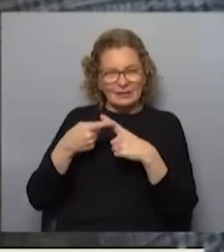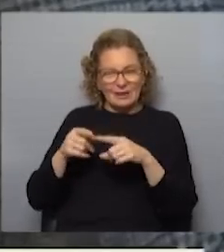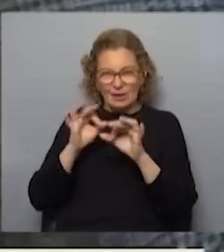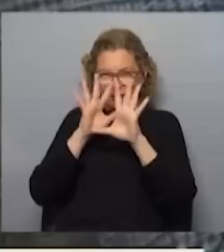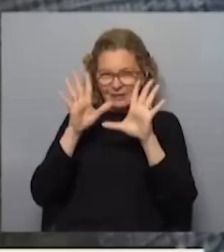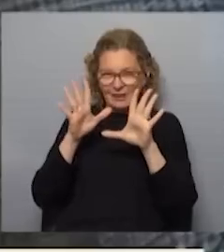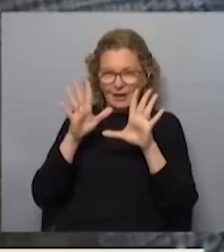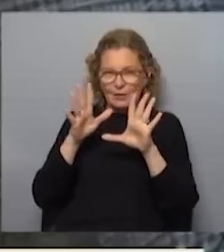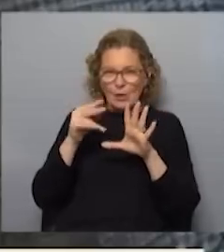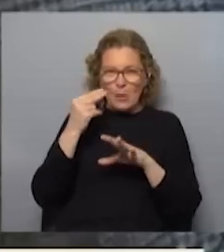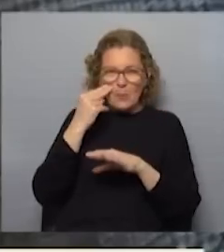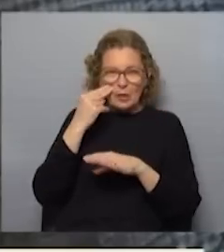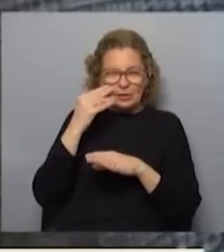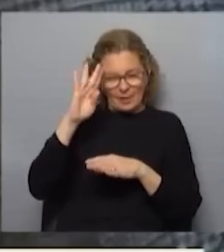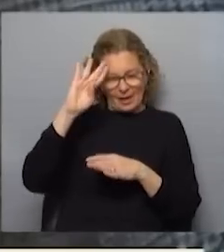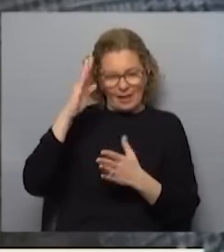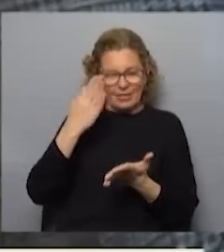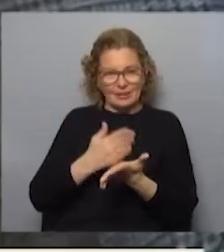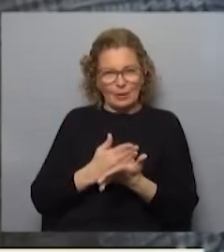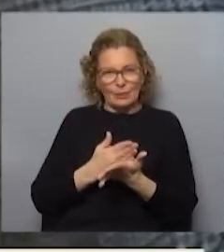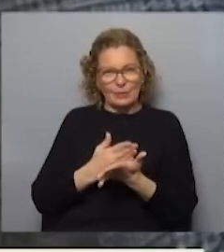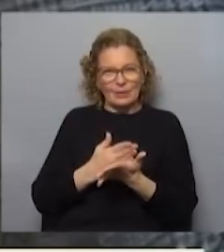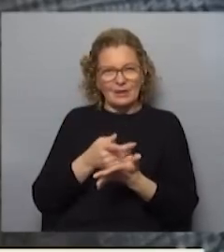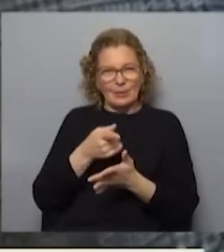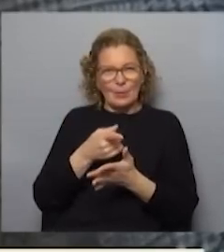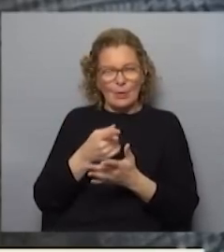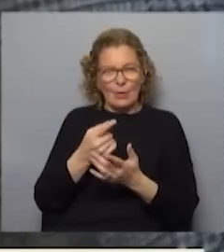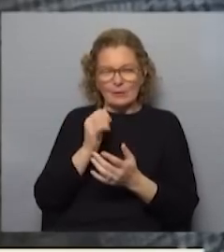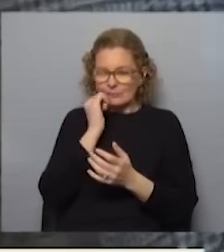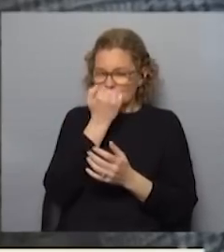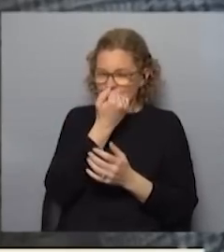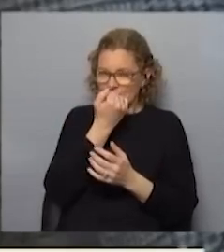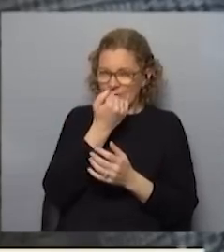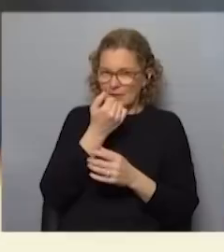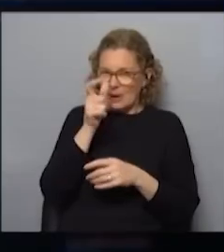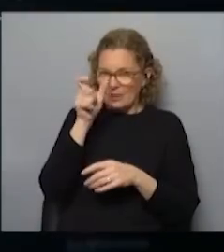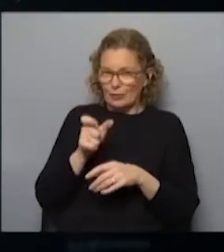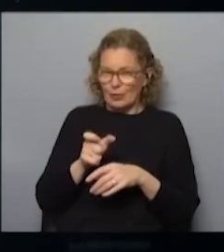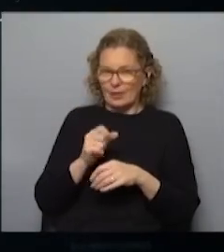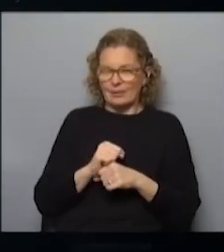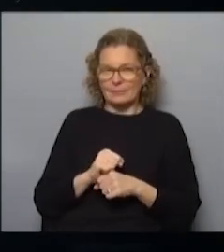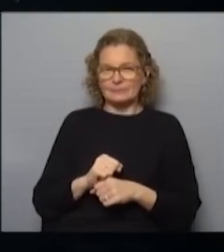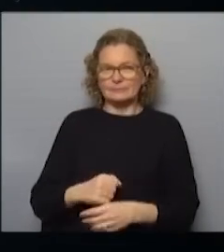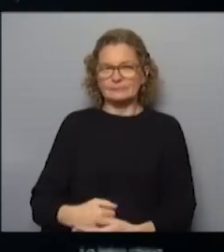esclarecer los hechos criminales de la dictadura Juan suando al encubrimiento de sus autores